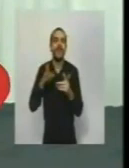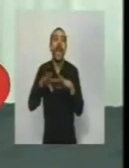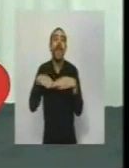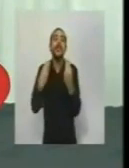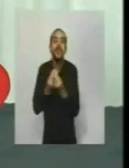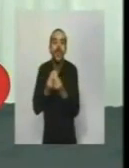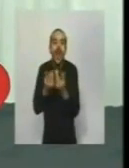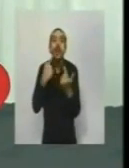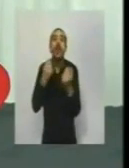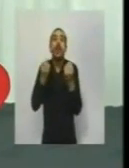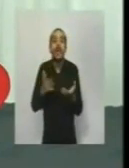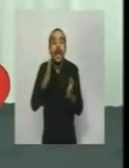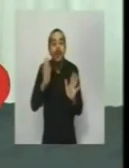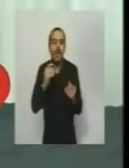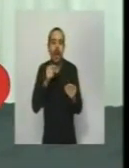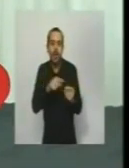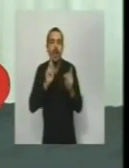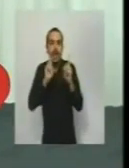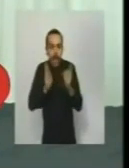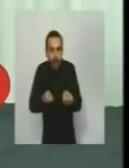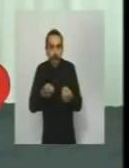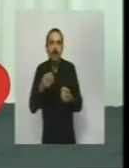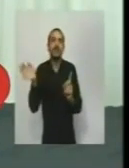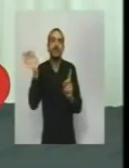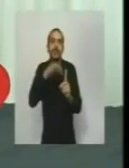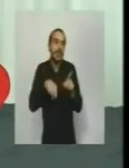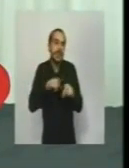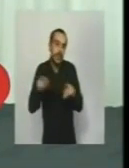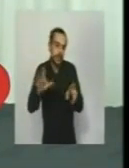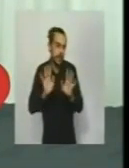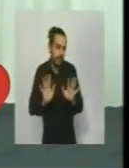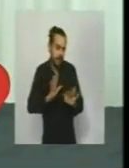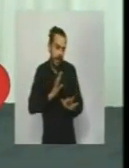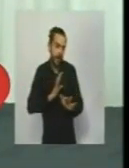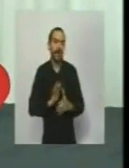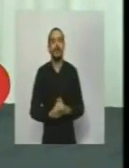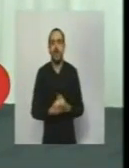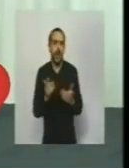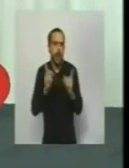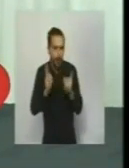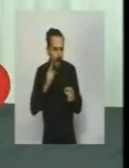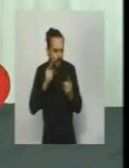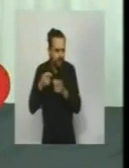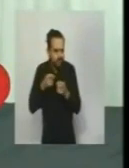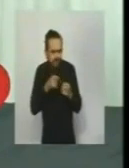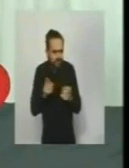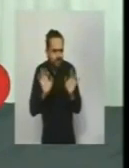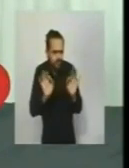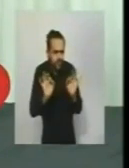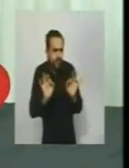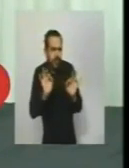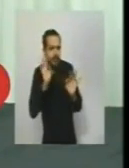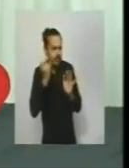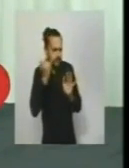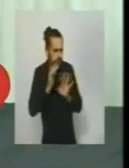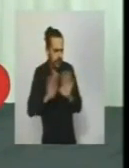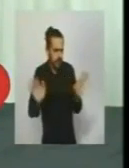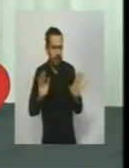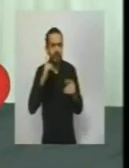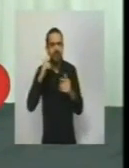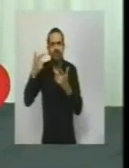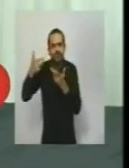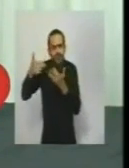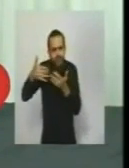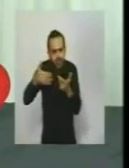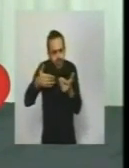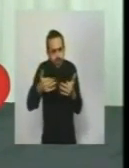Para ver los pasos a seguir. En este caso, el seguimiento y del nexo y el trabajo del nodo